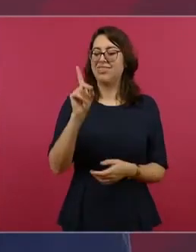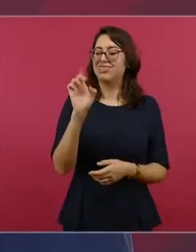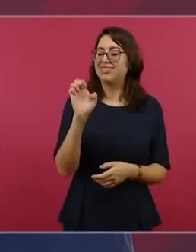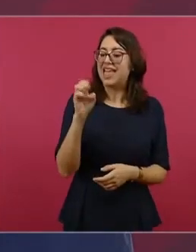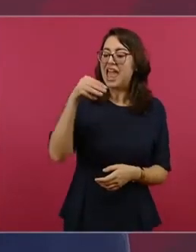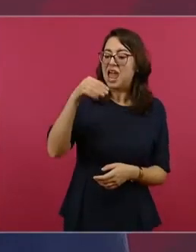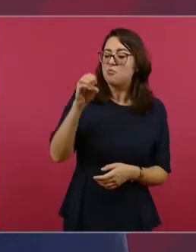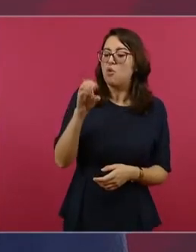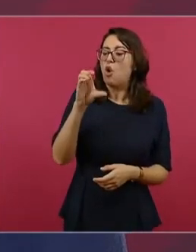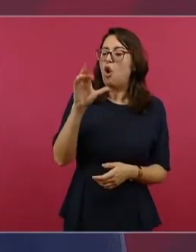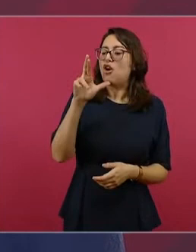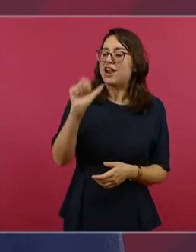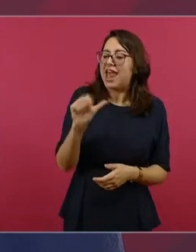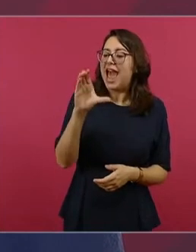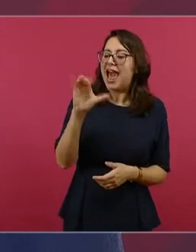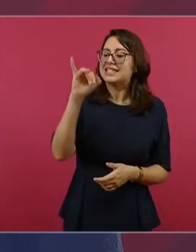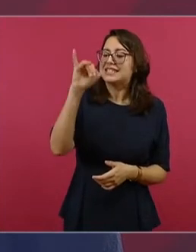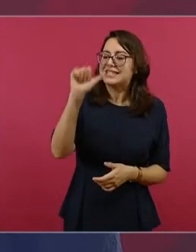Demos,